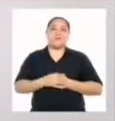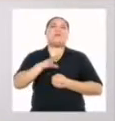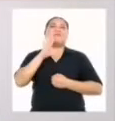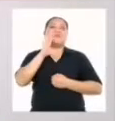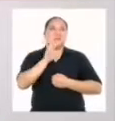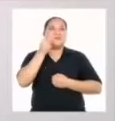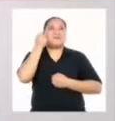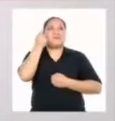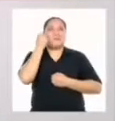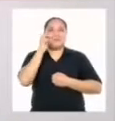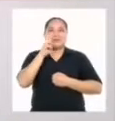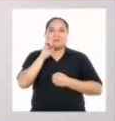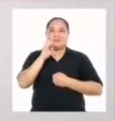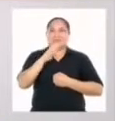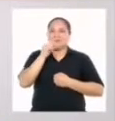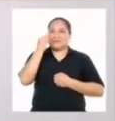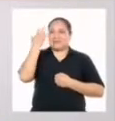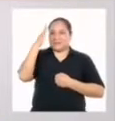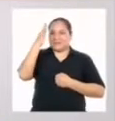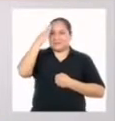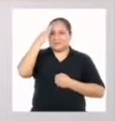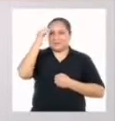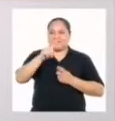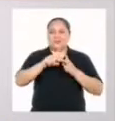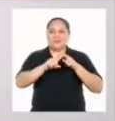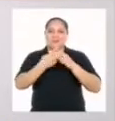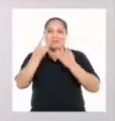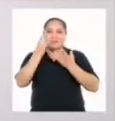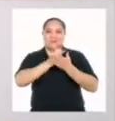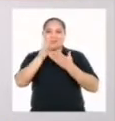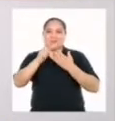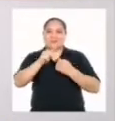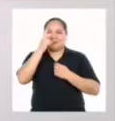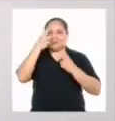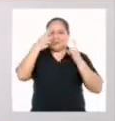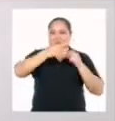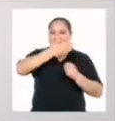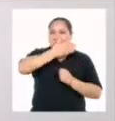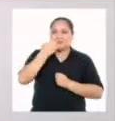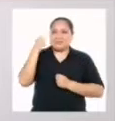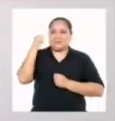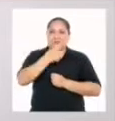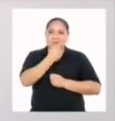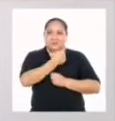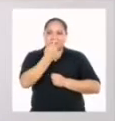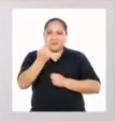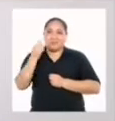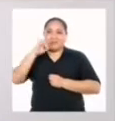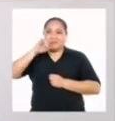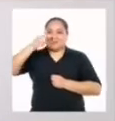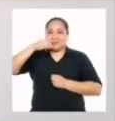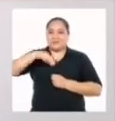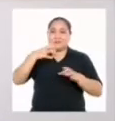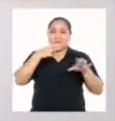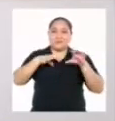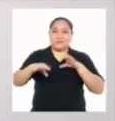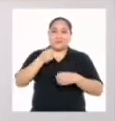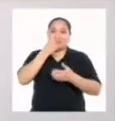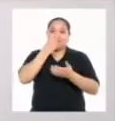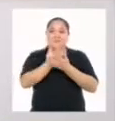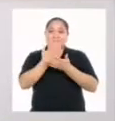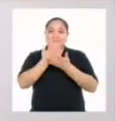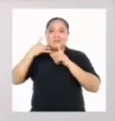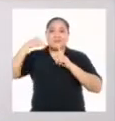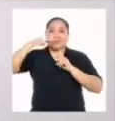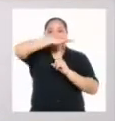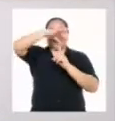Ahora entiendo todo, Rebot. Ya sé por qué cuando empezó el programa te vi mejor. Y es que cada vez que Jonathan hace algo